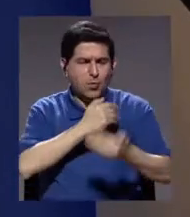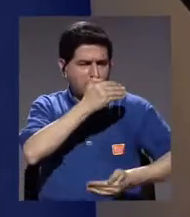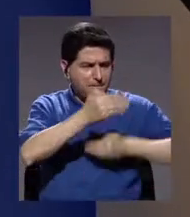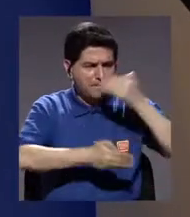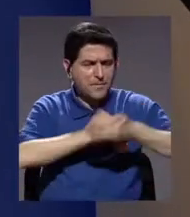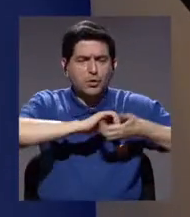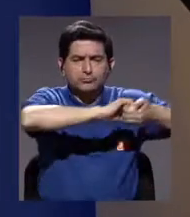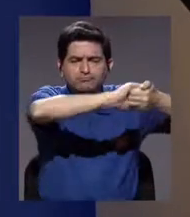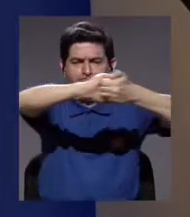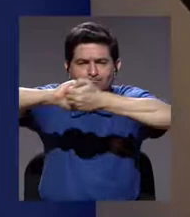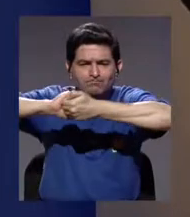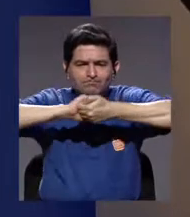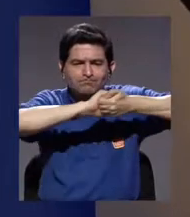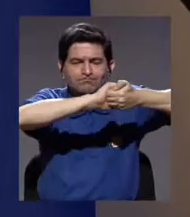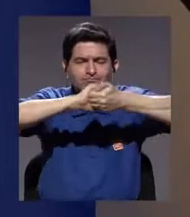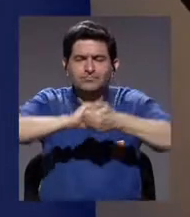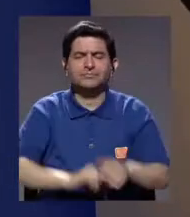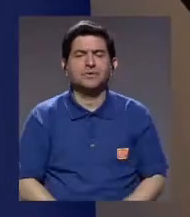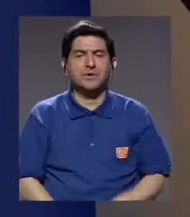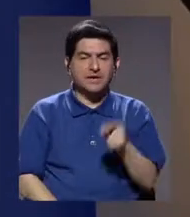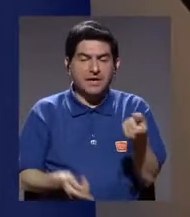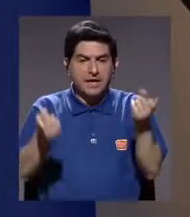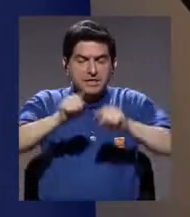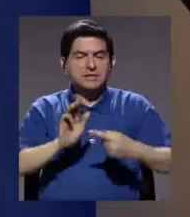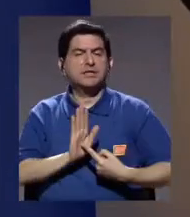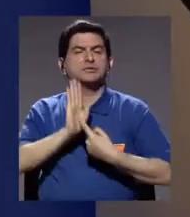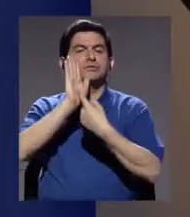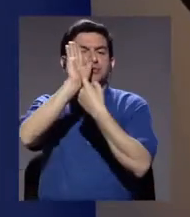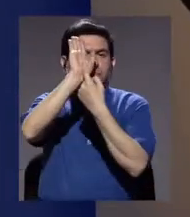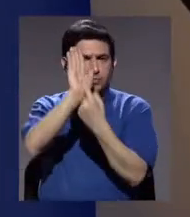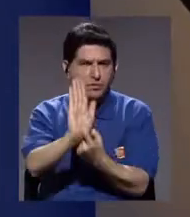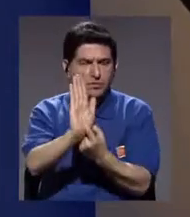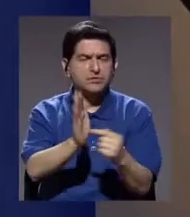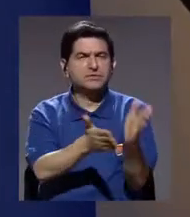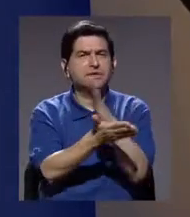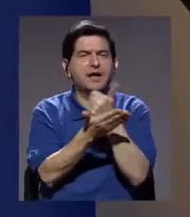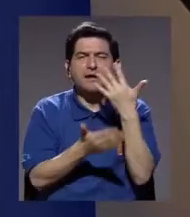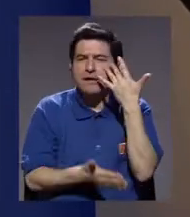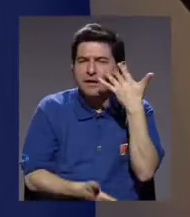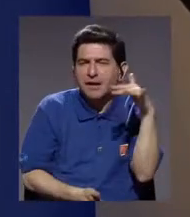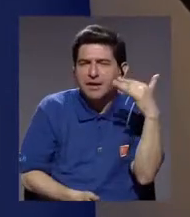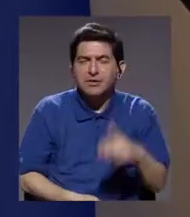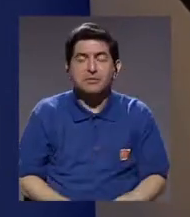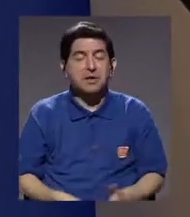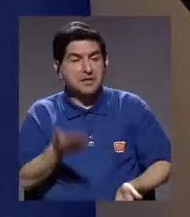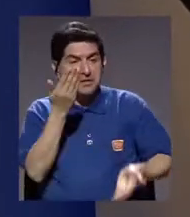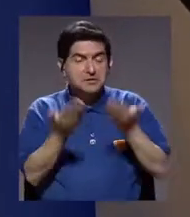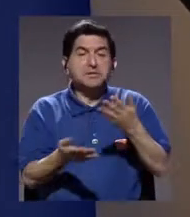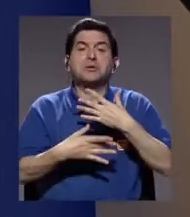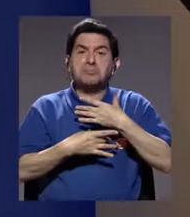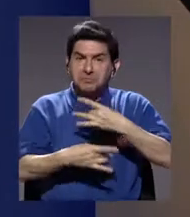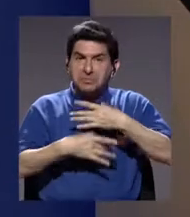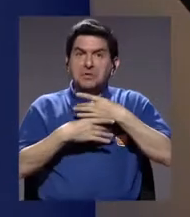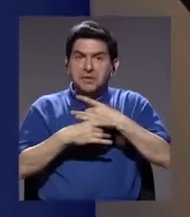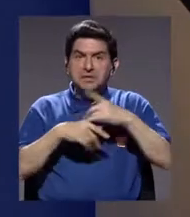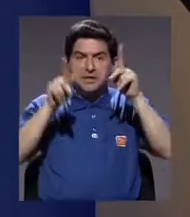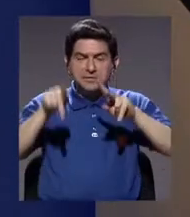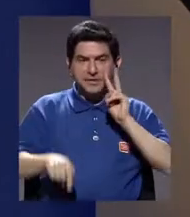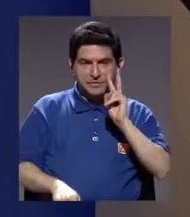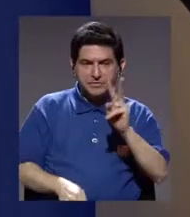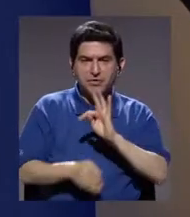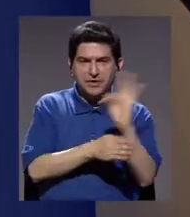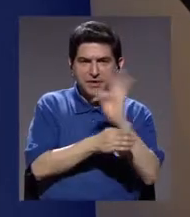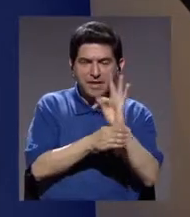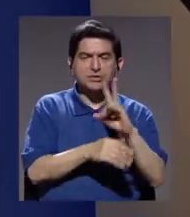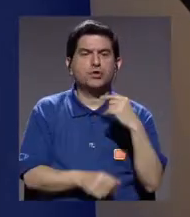procesos de cooperación que se han visto expresados en algo que parece que ha resultado muy atractivo para el televidente, y es